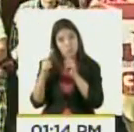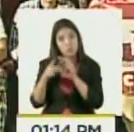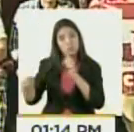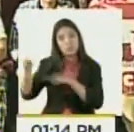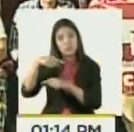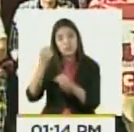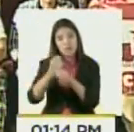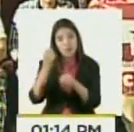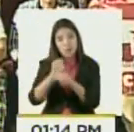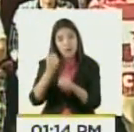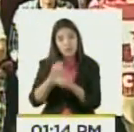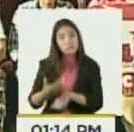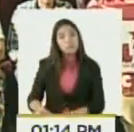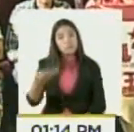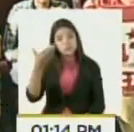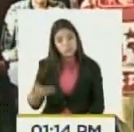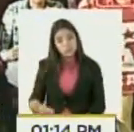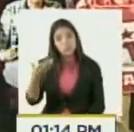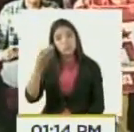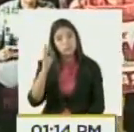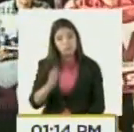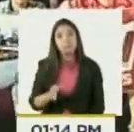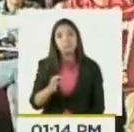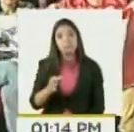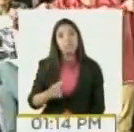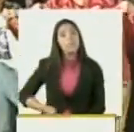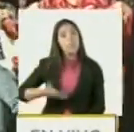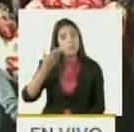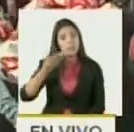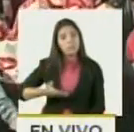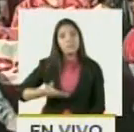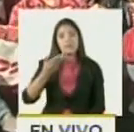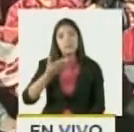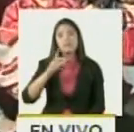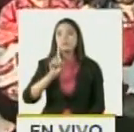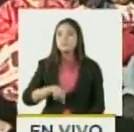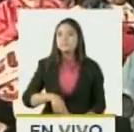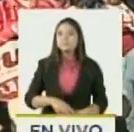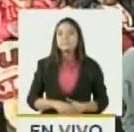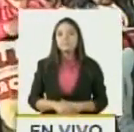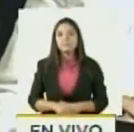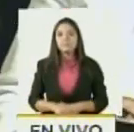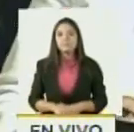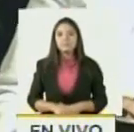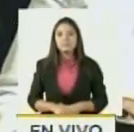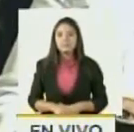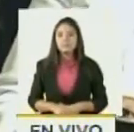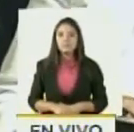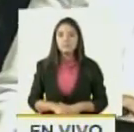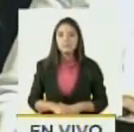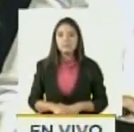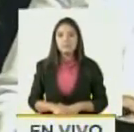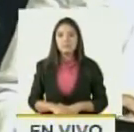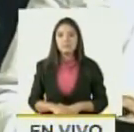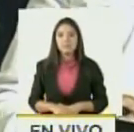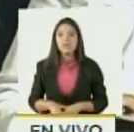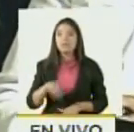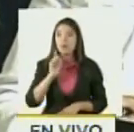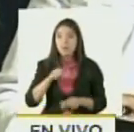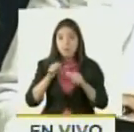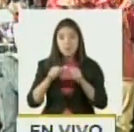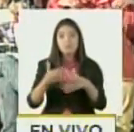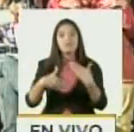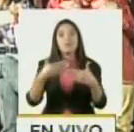tema fundamental, ¿no?, en un tema vital. Y además, tenemos que seguir